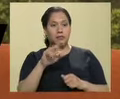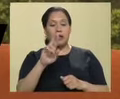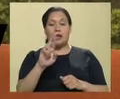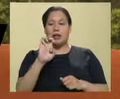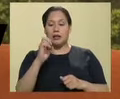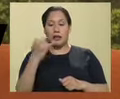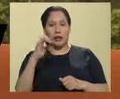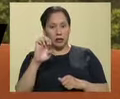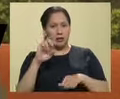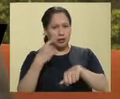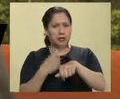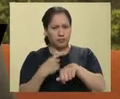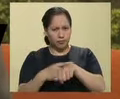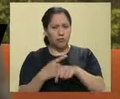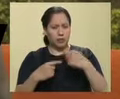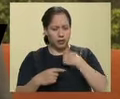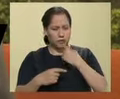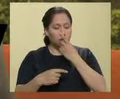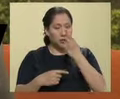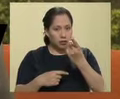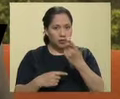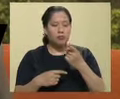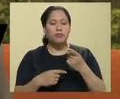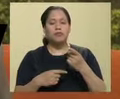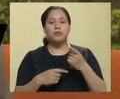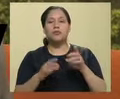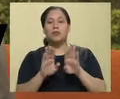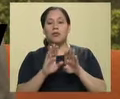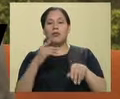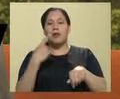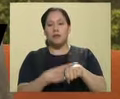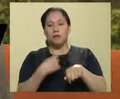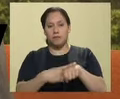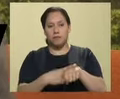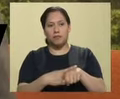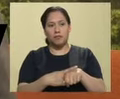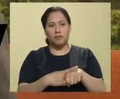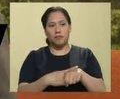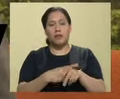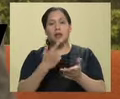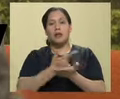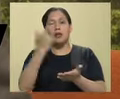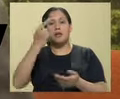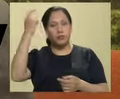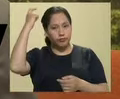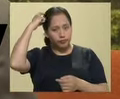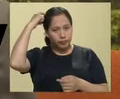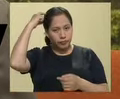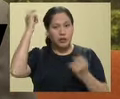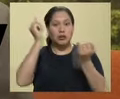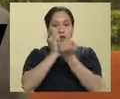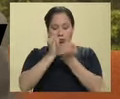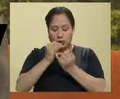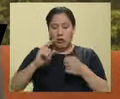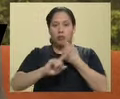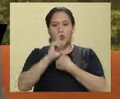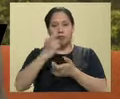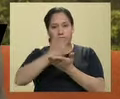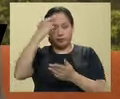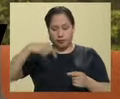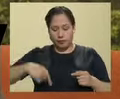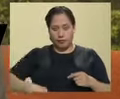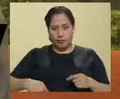Reye, entonces les digo que es una afectación súbita cerebral y daño en el hígado.